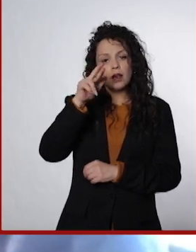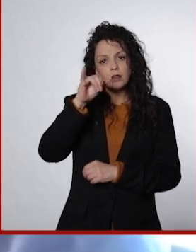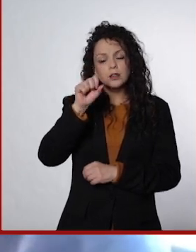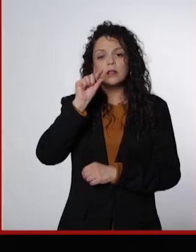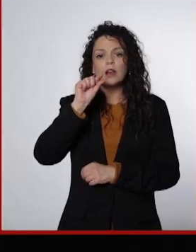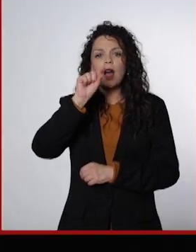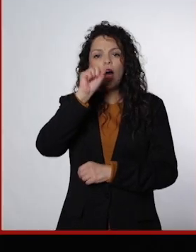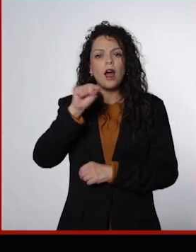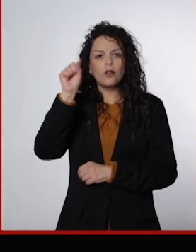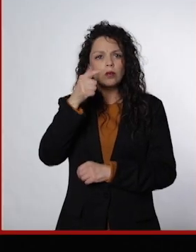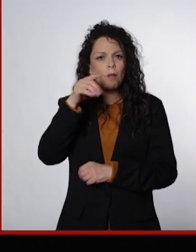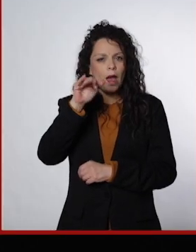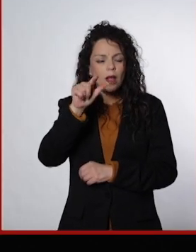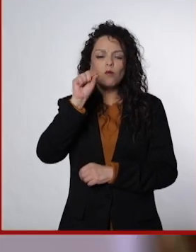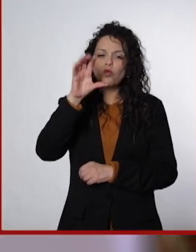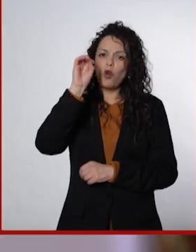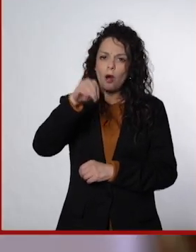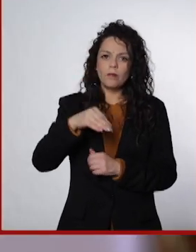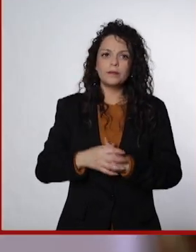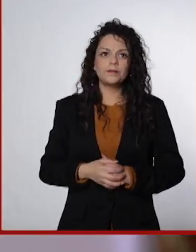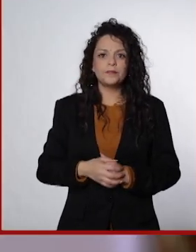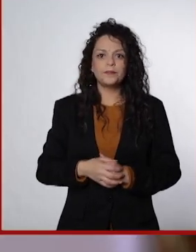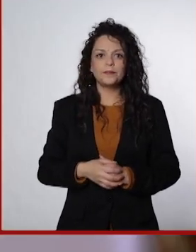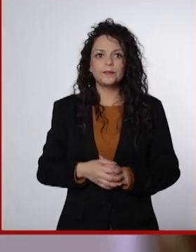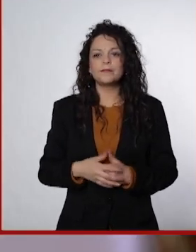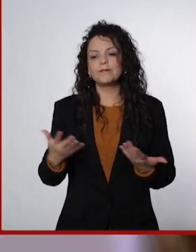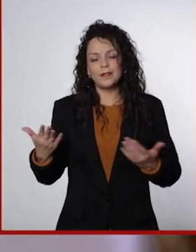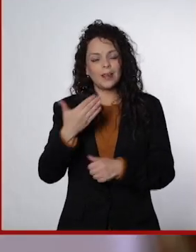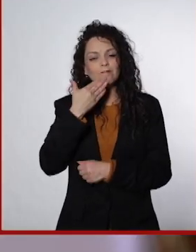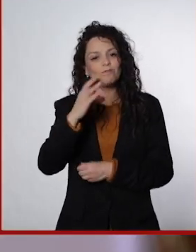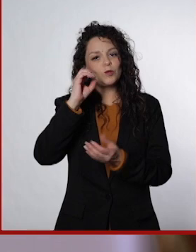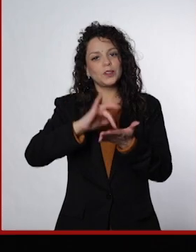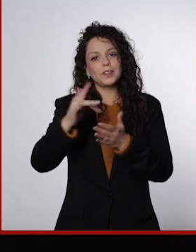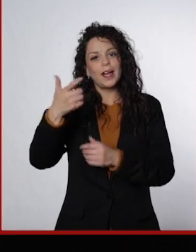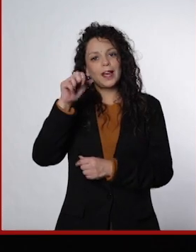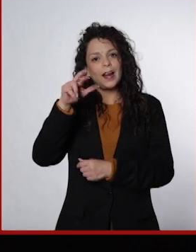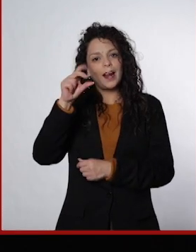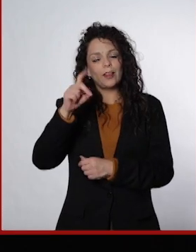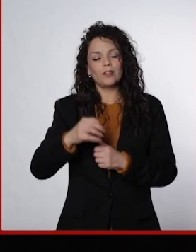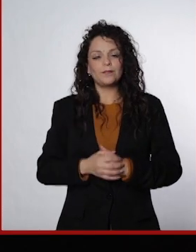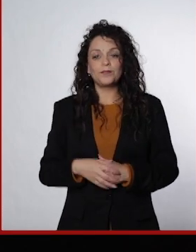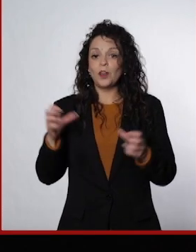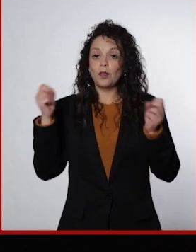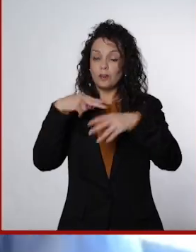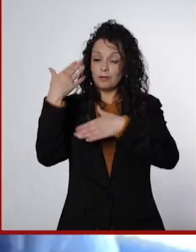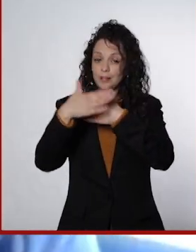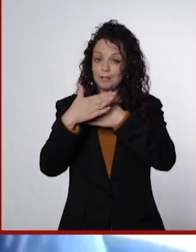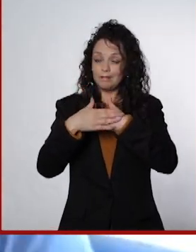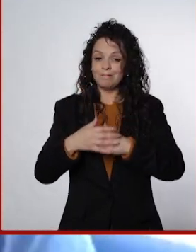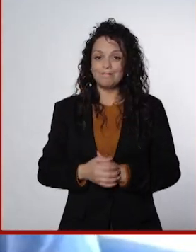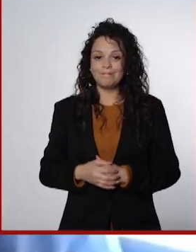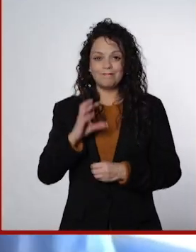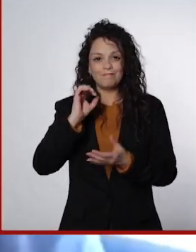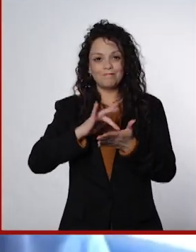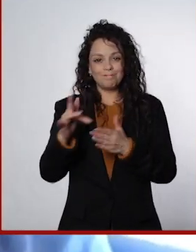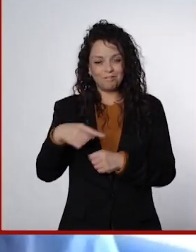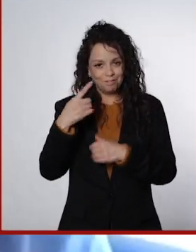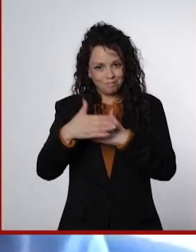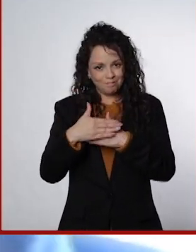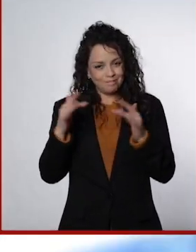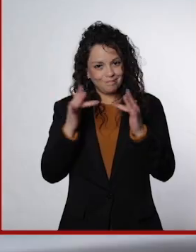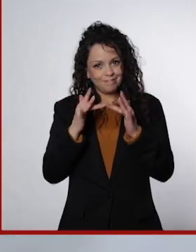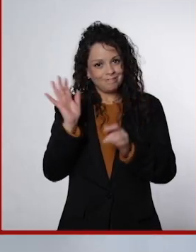gerardoaridgis@hotmail.com. Perfecto. Perfecto. Muchísimas gracias, Gerardo. Muchas gracias, Gerardo. Nos vemos en la próxima. Gracias, estamos en contacto.